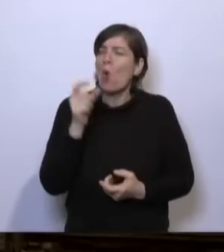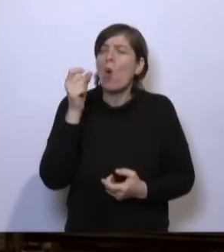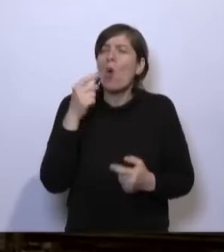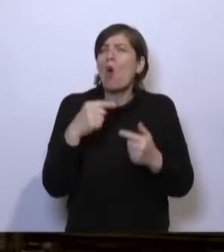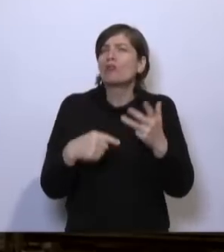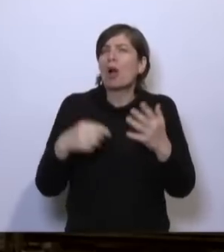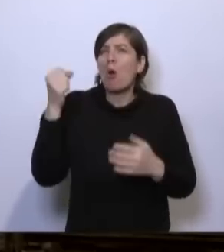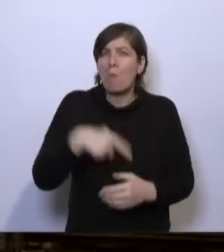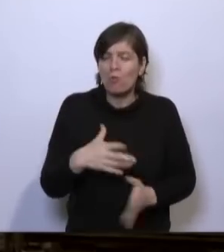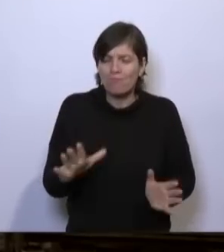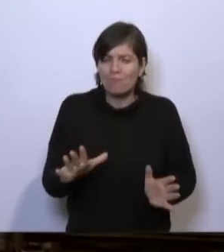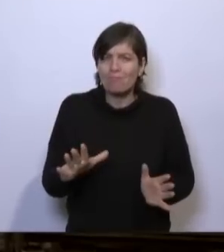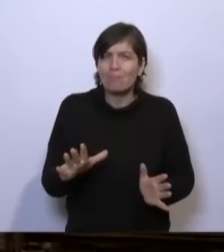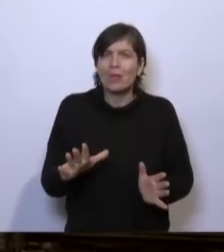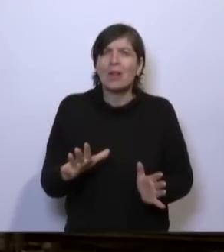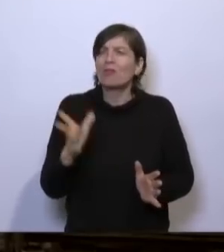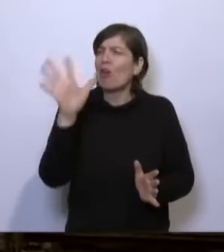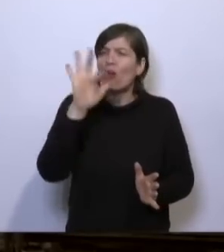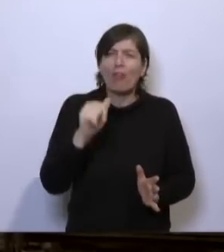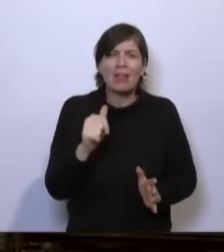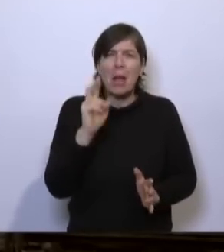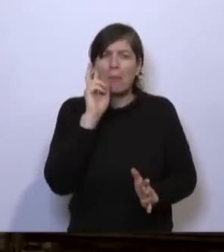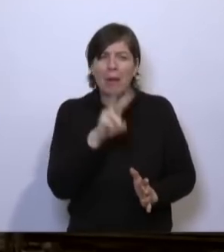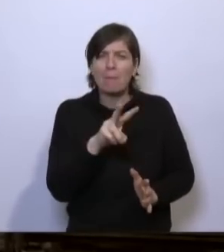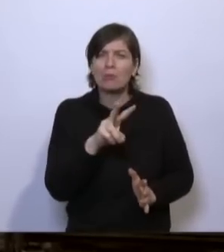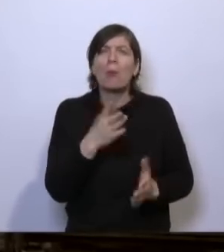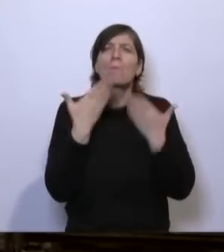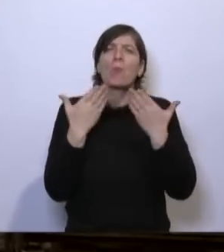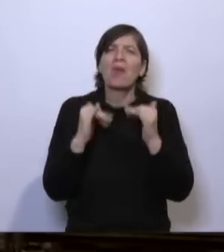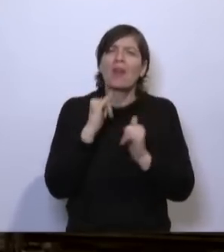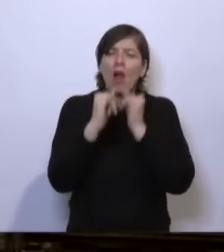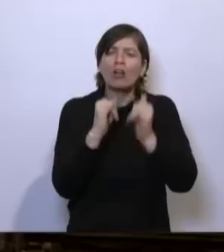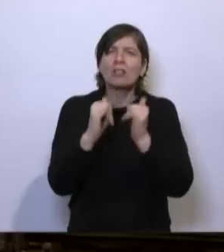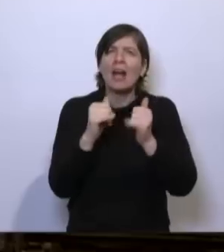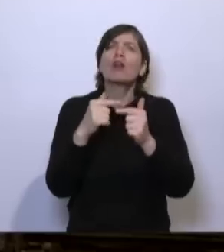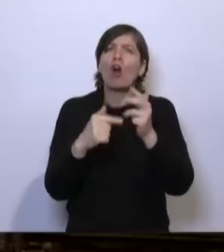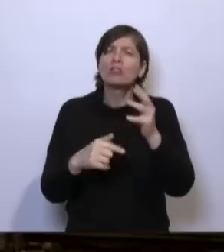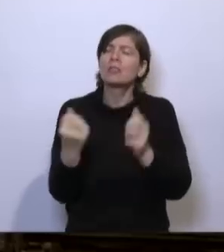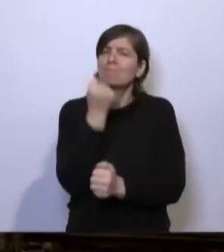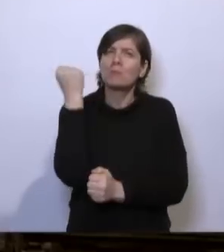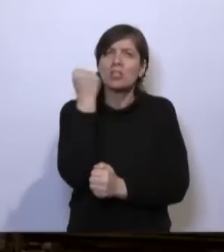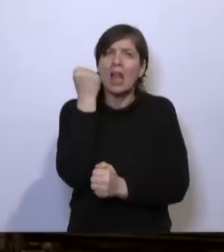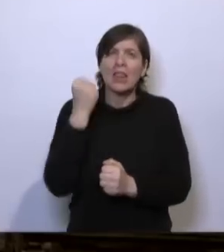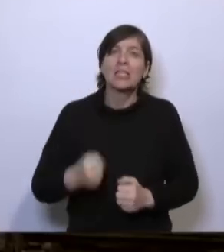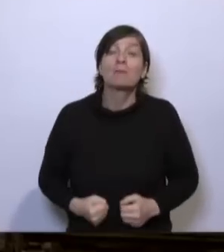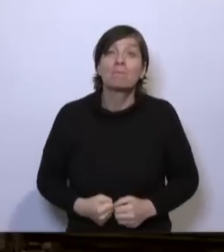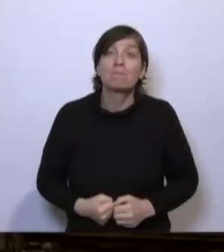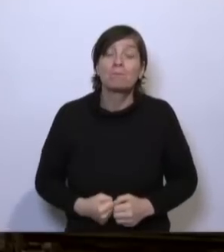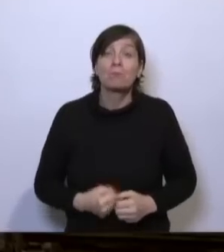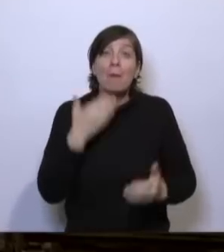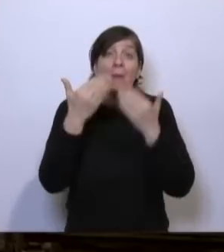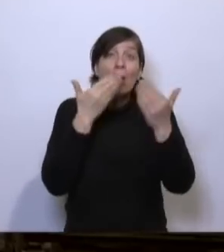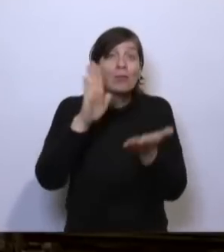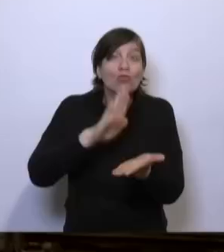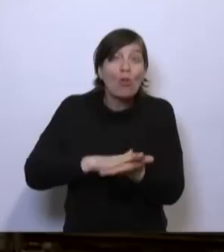sencillas, con imágenes cotidianas, se pueden decir cosas muy importantes. Y para hablar